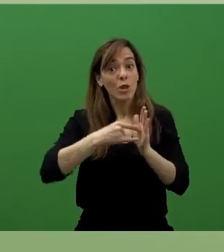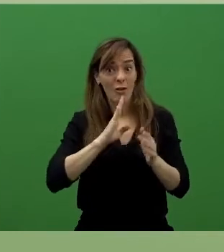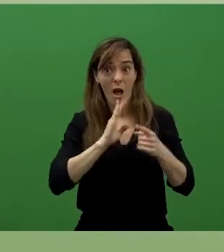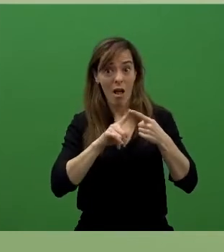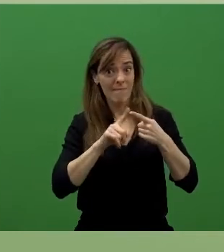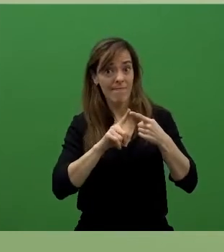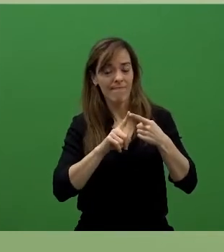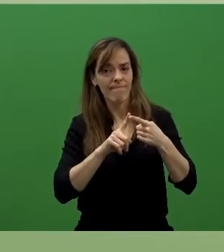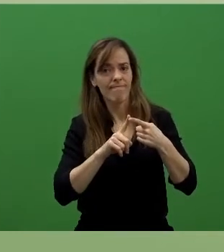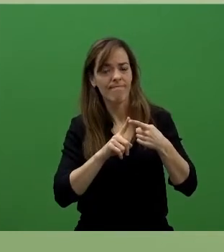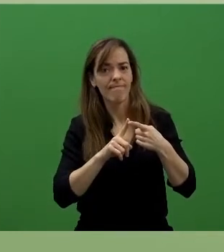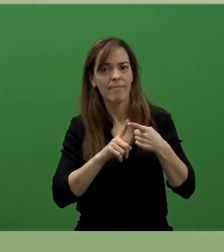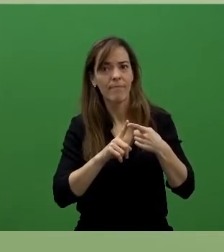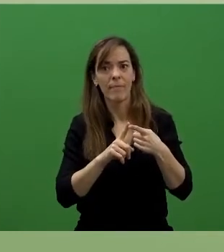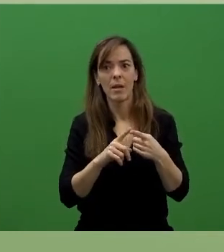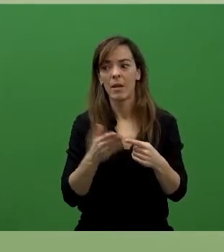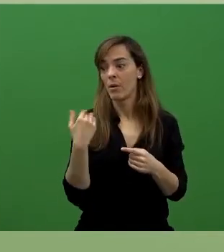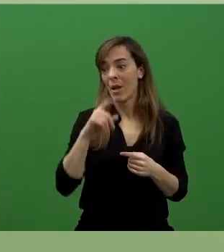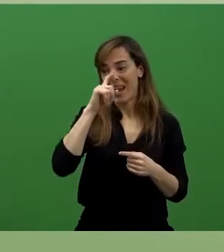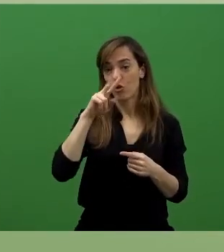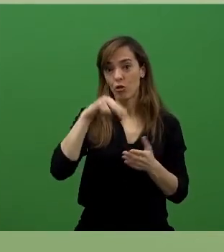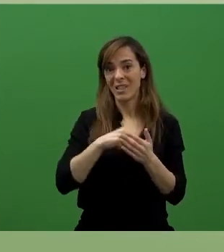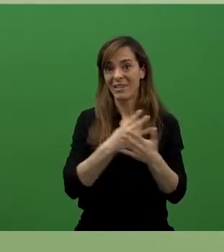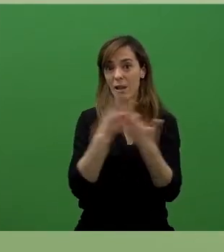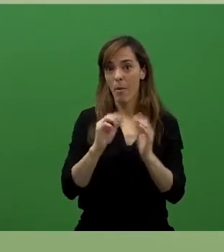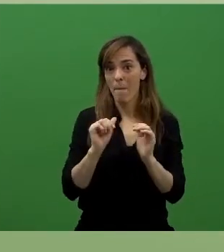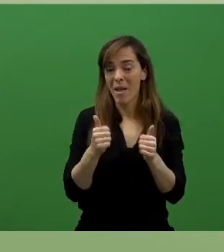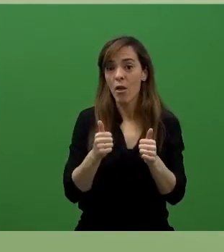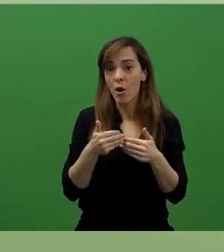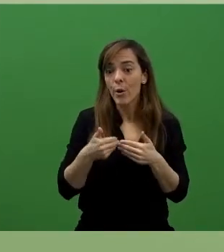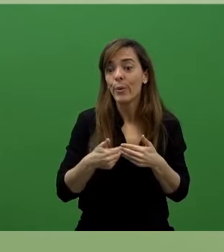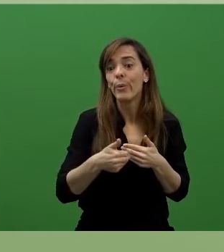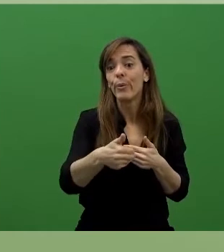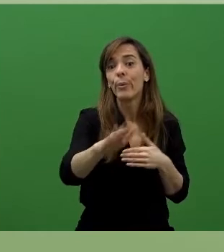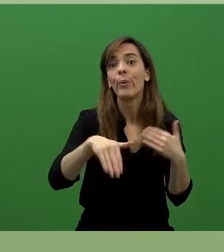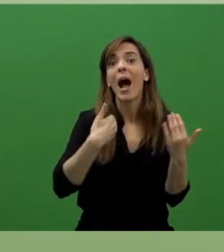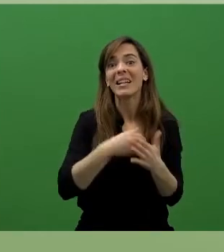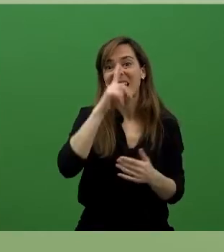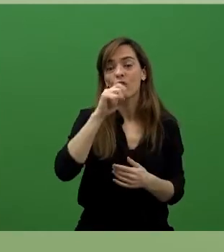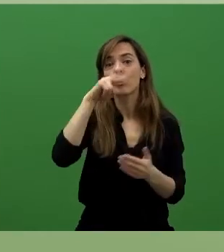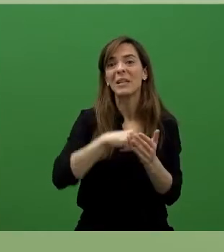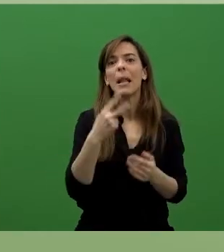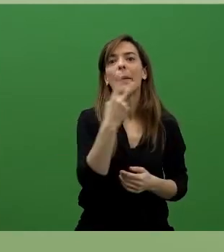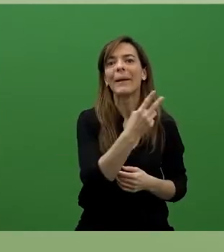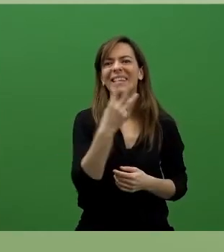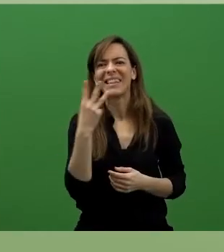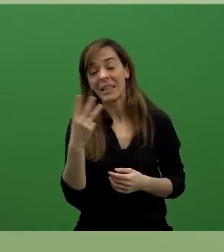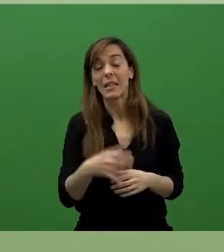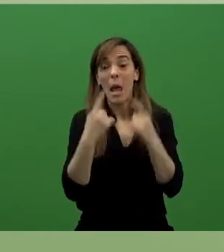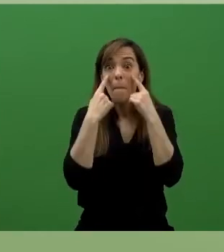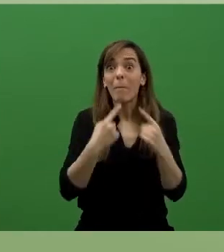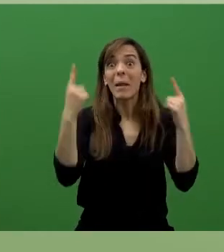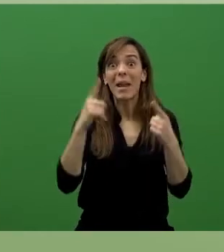proyecto que empezó en 2019, que se va a extender hasta el final de 2023 y por primera vez